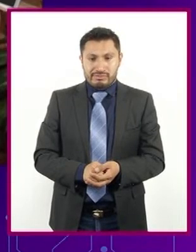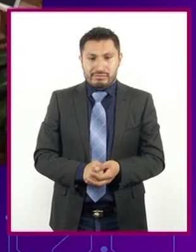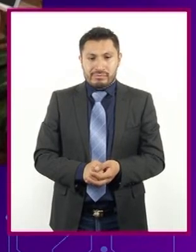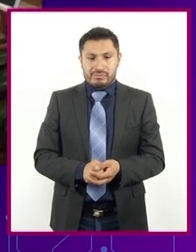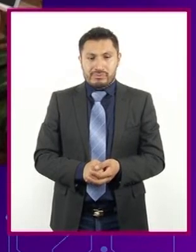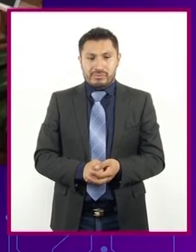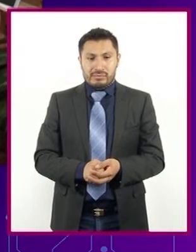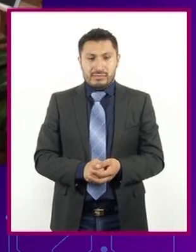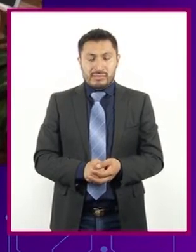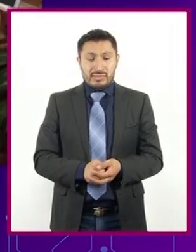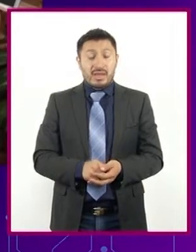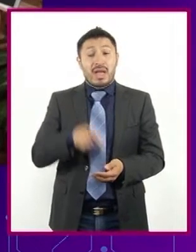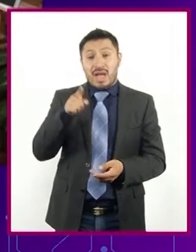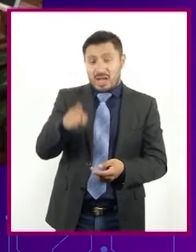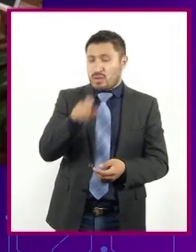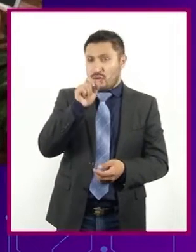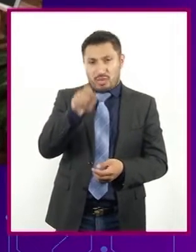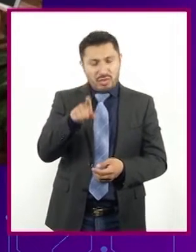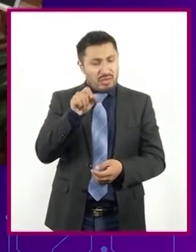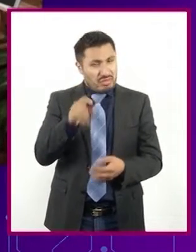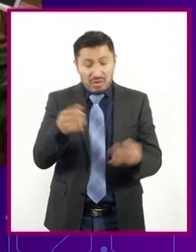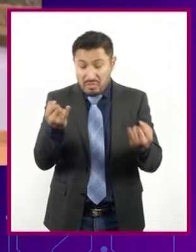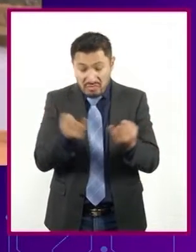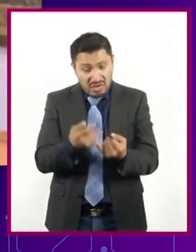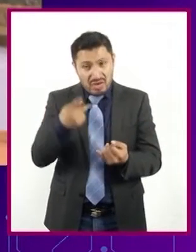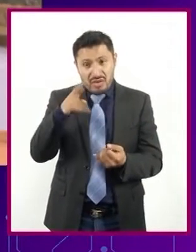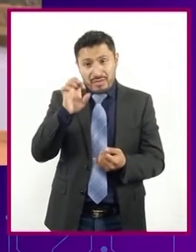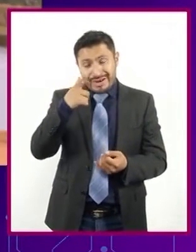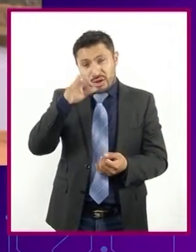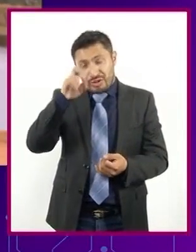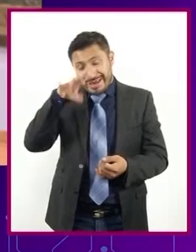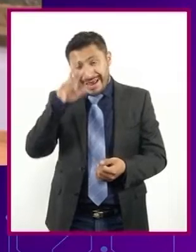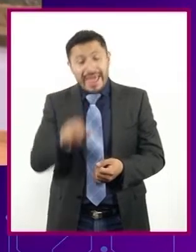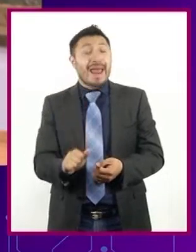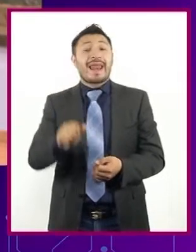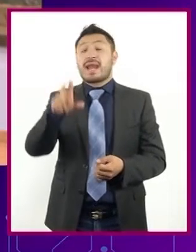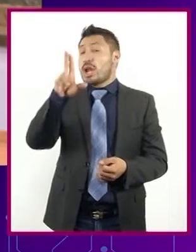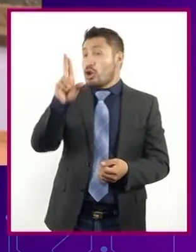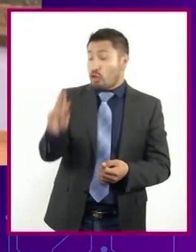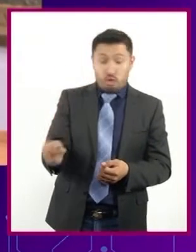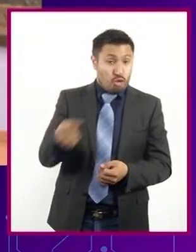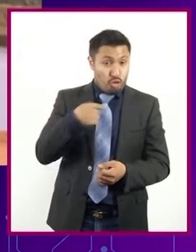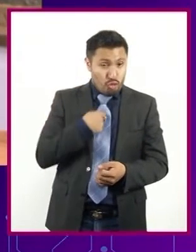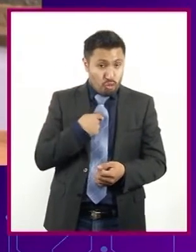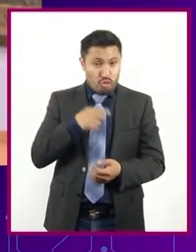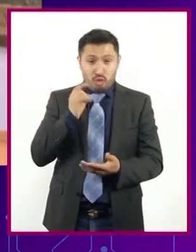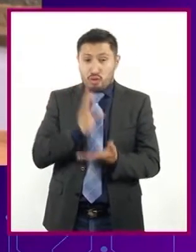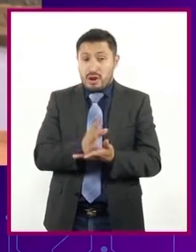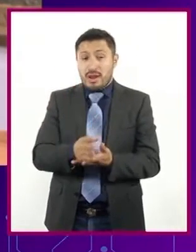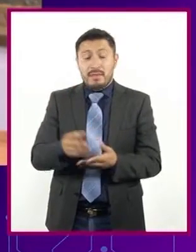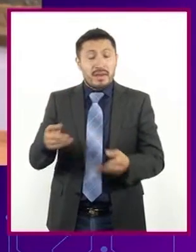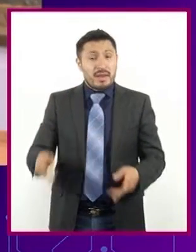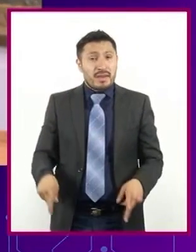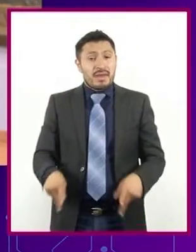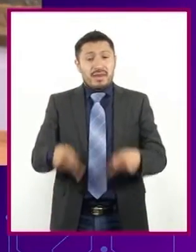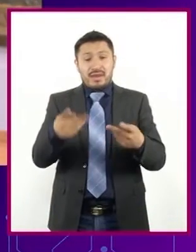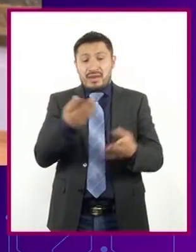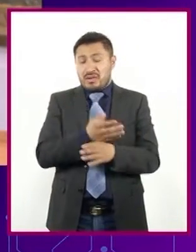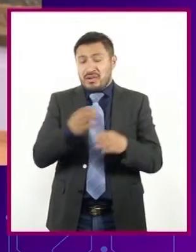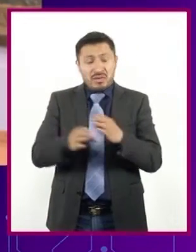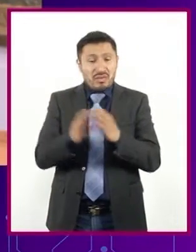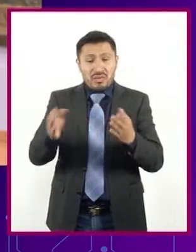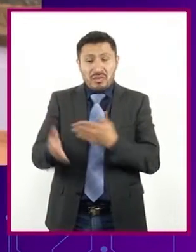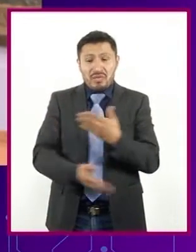¿Y tú, Lolita, también eres una pregonera oficial? No, soy una pregonera que ofrece un producto o